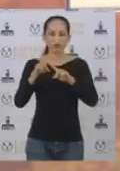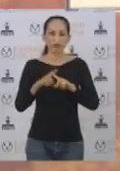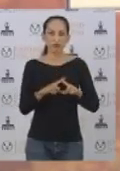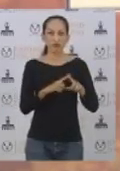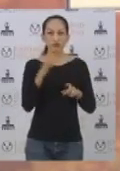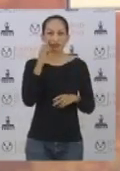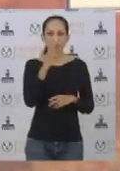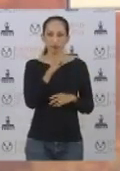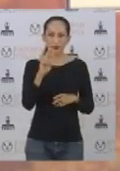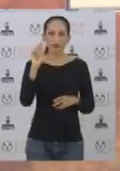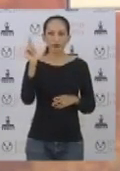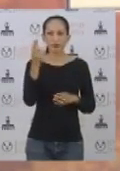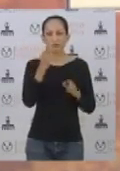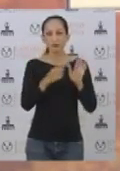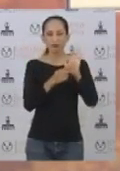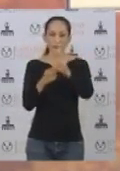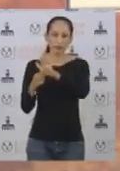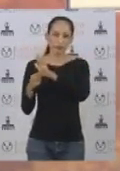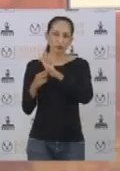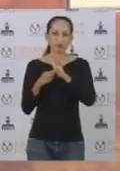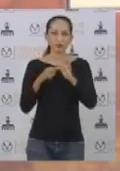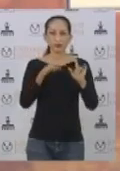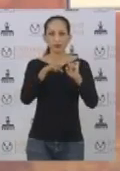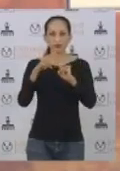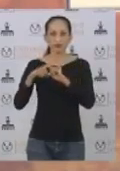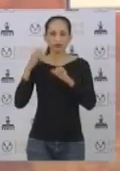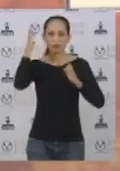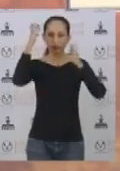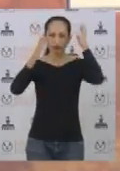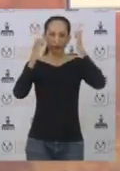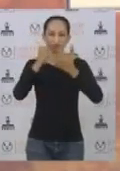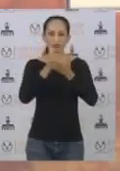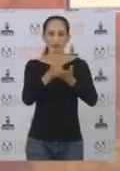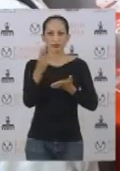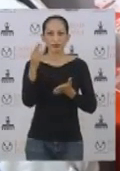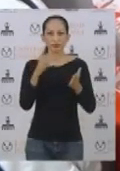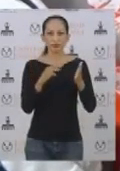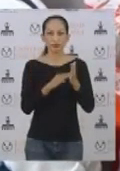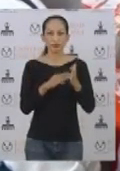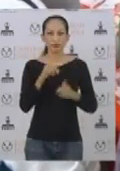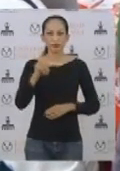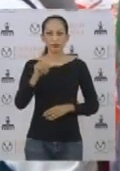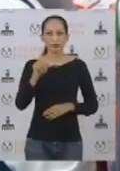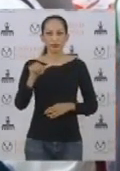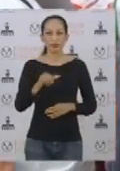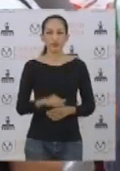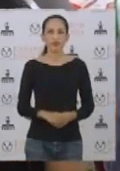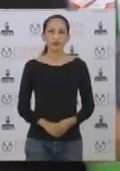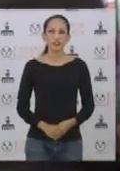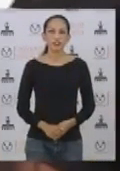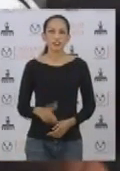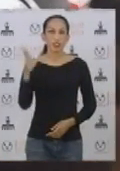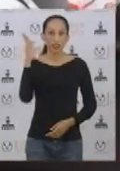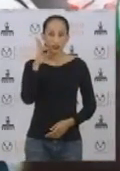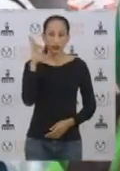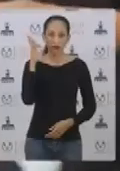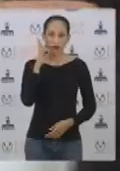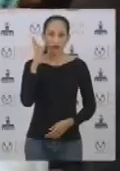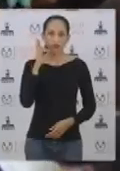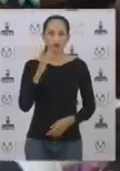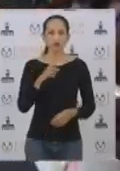Universidad Autónoma de Tamaulipas al asistir a la Expo Orienta 2016. Como parte de las acciones para fomentar su